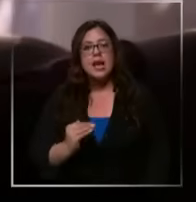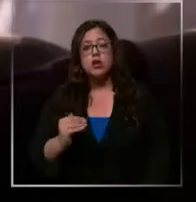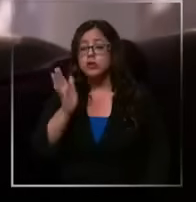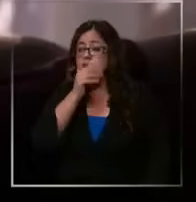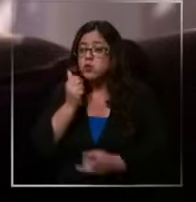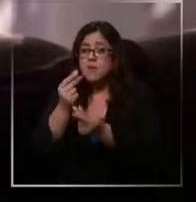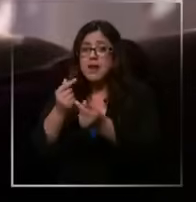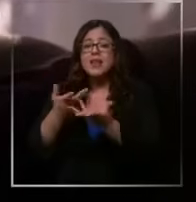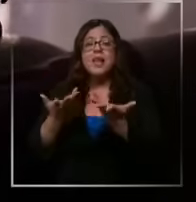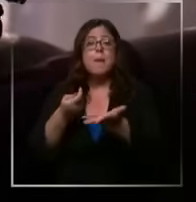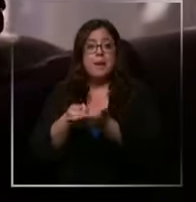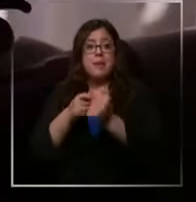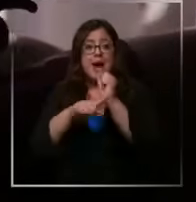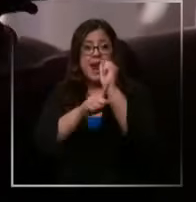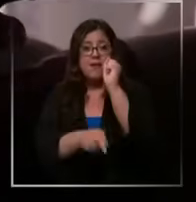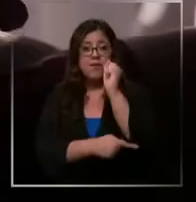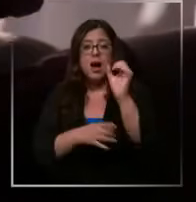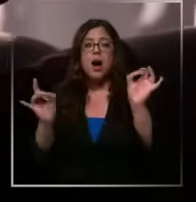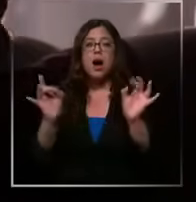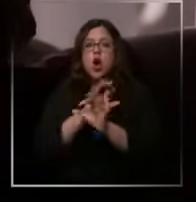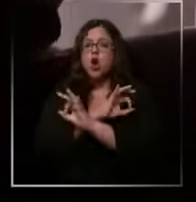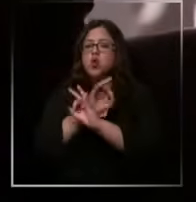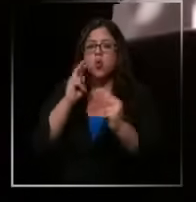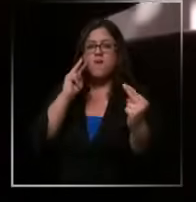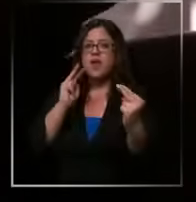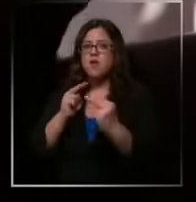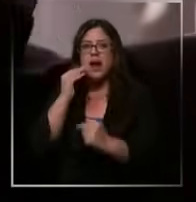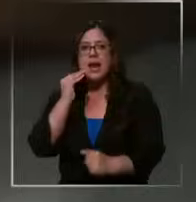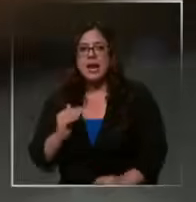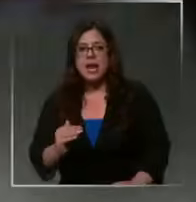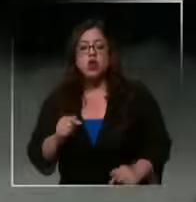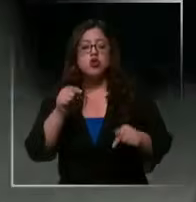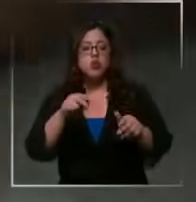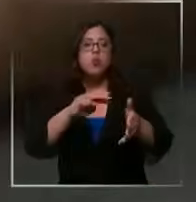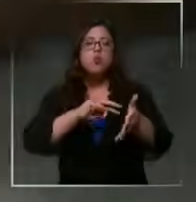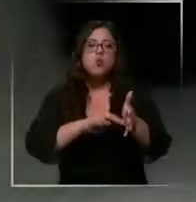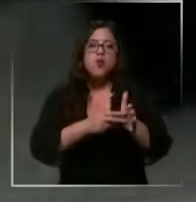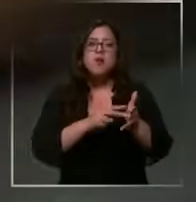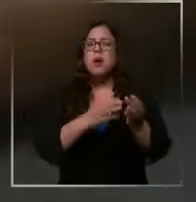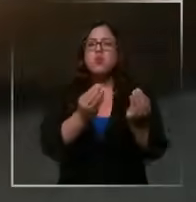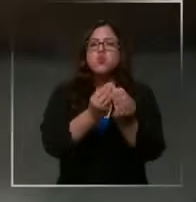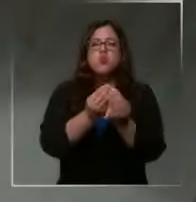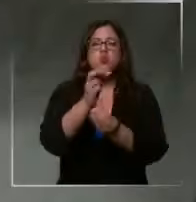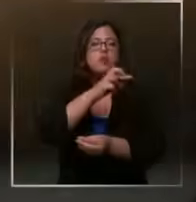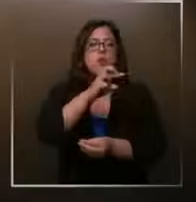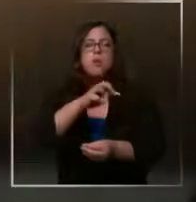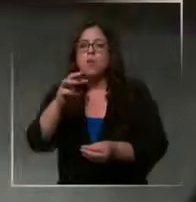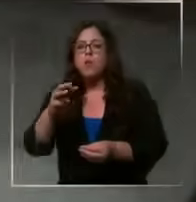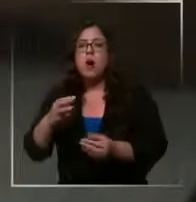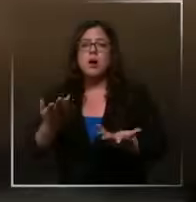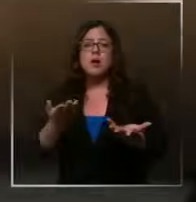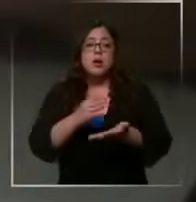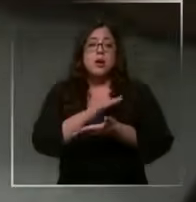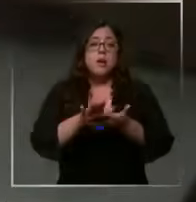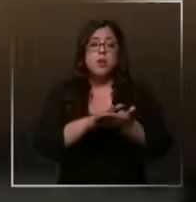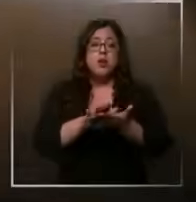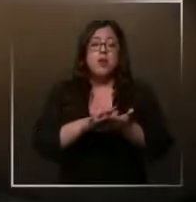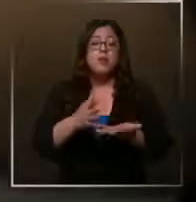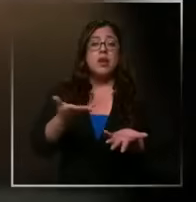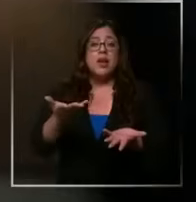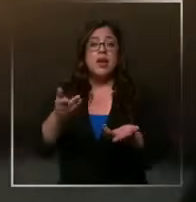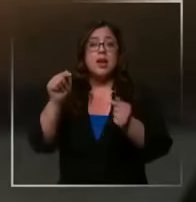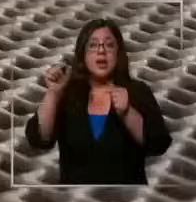el dinero para un abogado, tal vez nunca volverán a verlo. Y este es un problema que enfrentan muchos padres. Estados, como en el caso del